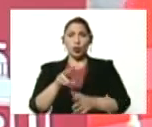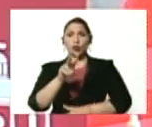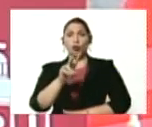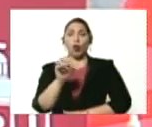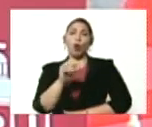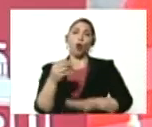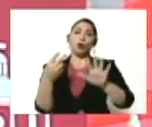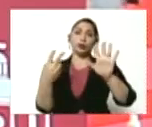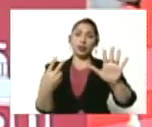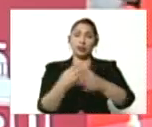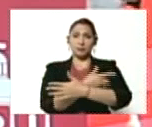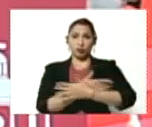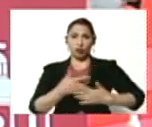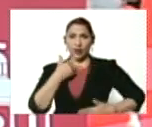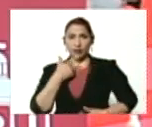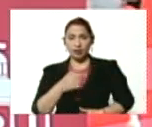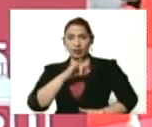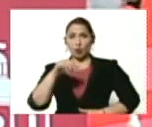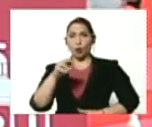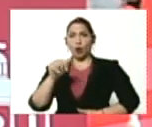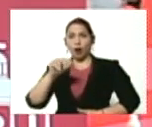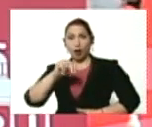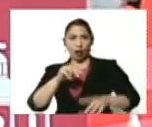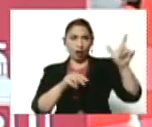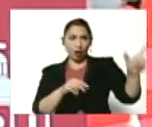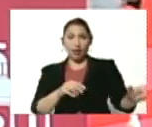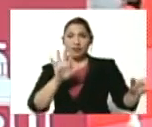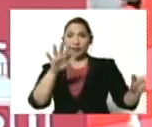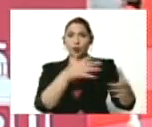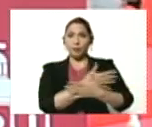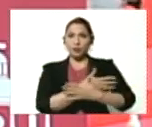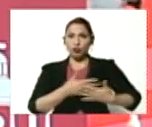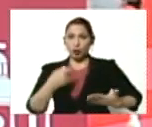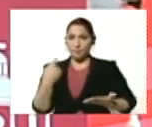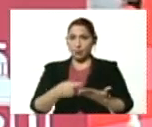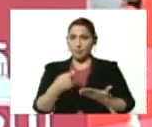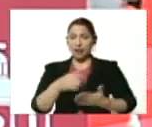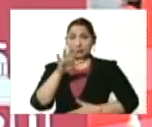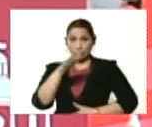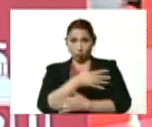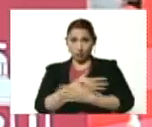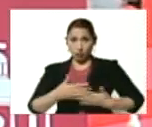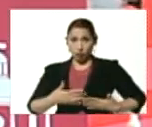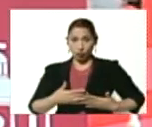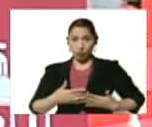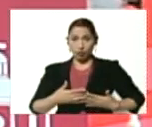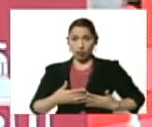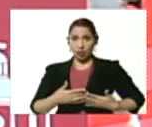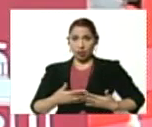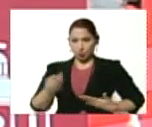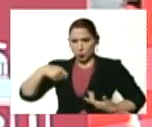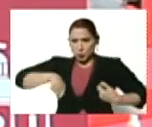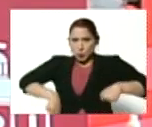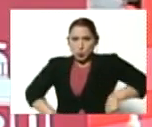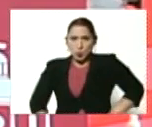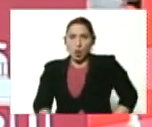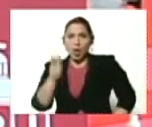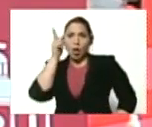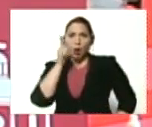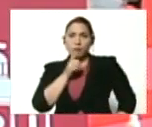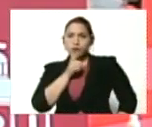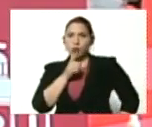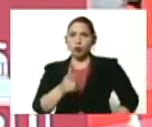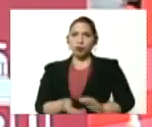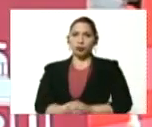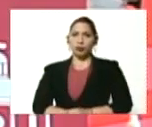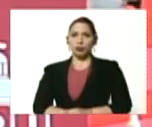millones, dice Gutiérrez Aranguren que fueron 5 millones, que esos 5 millones se los apropió Leopoldo López y que